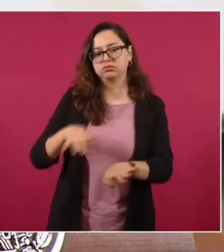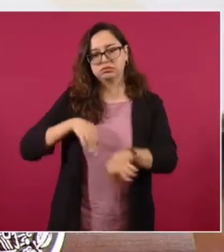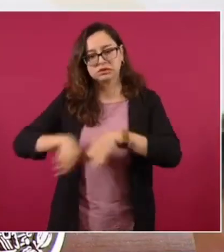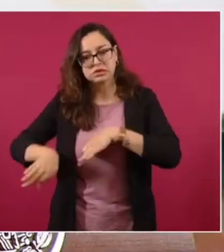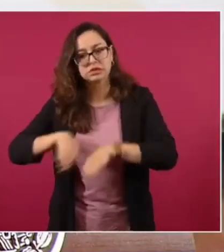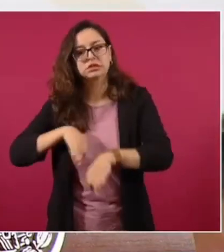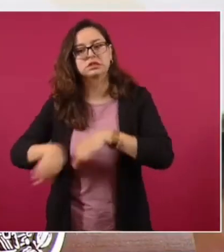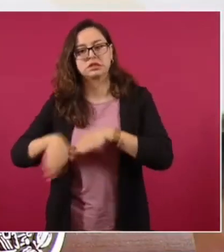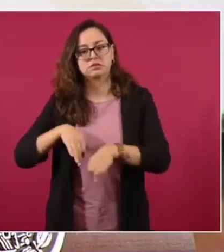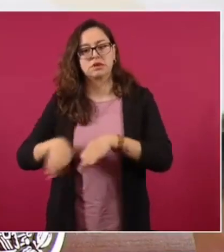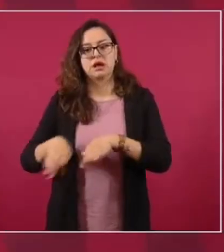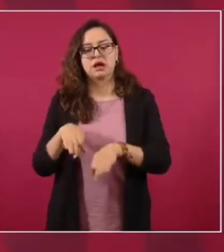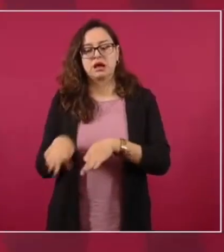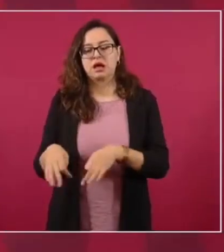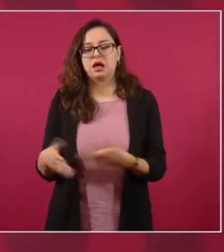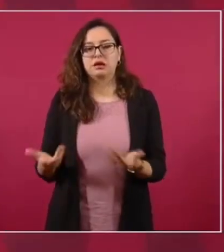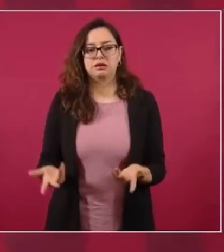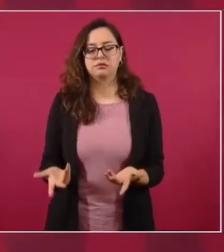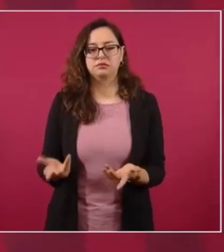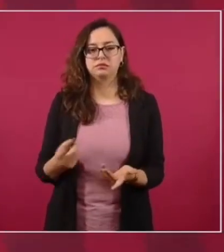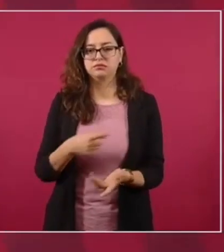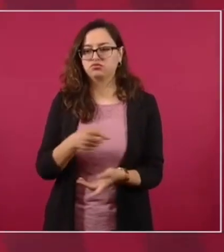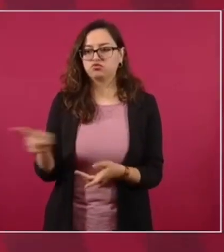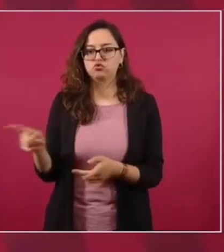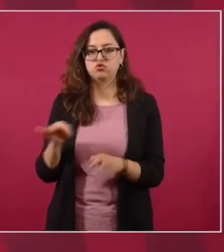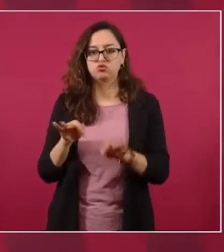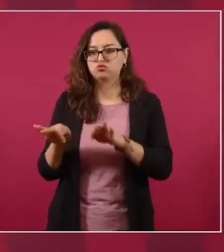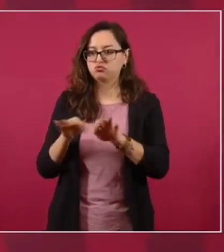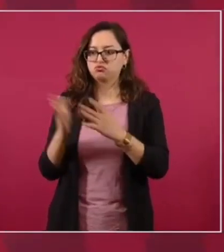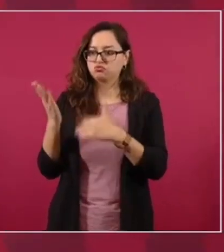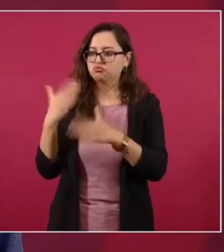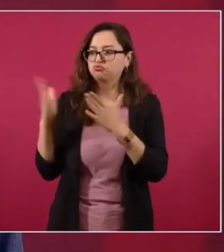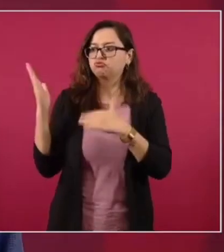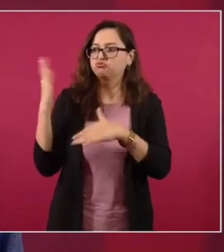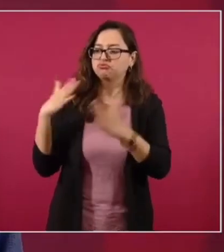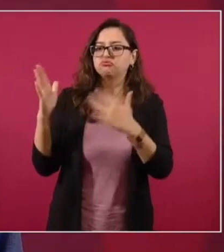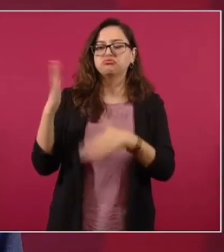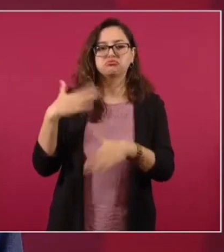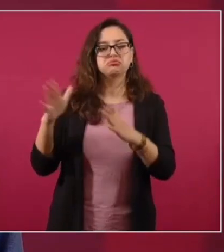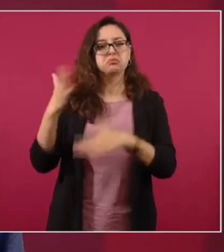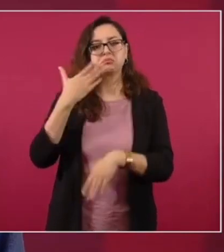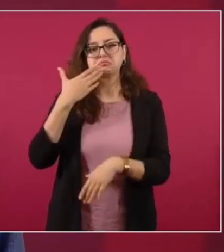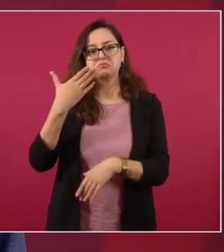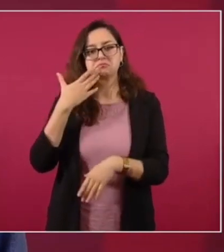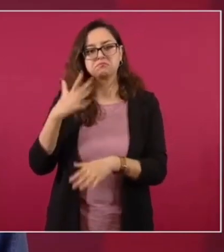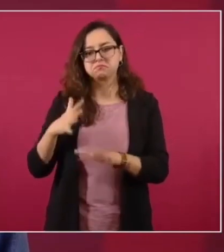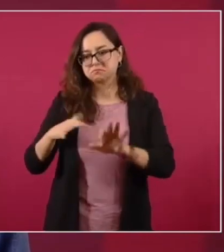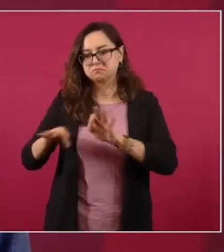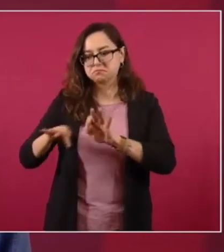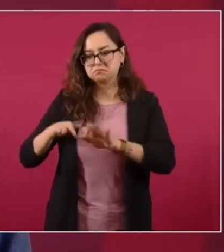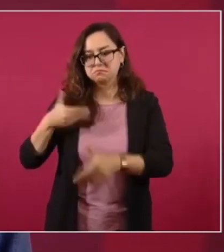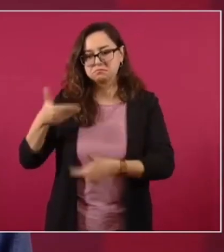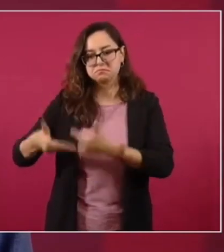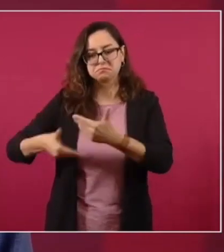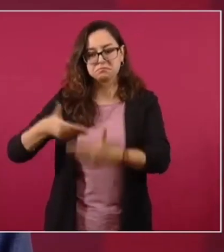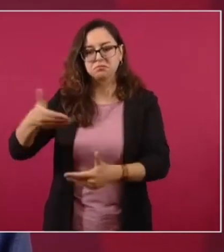que se dedican a eso y han sido exitosos y dan